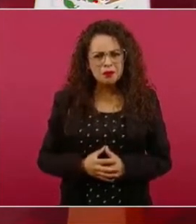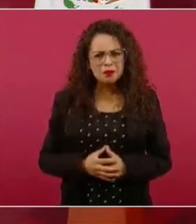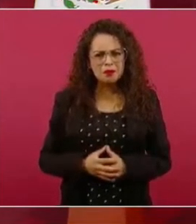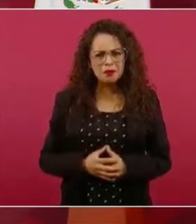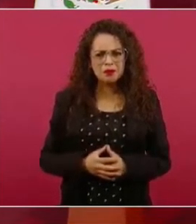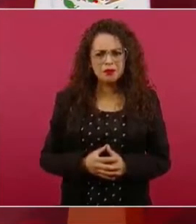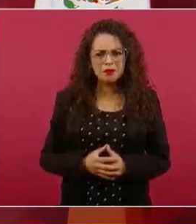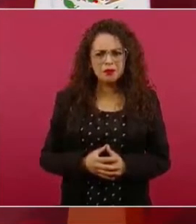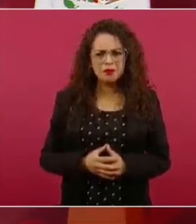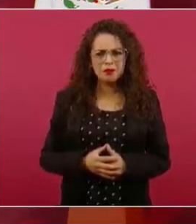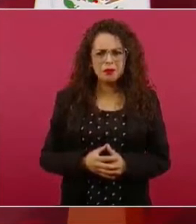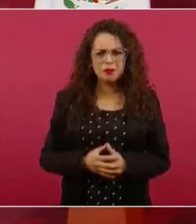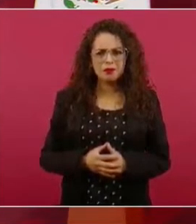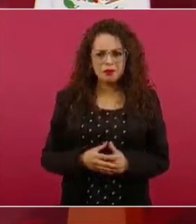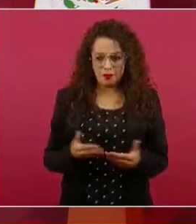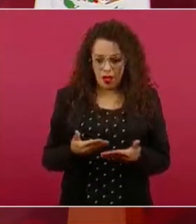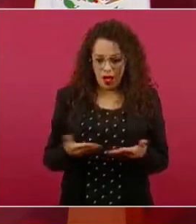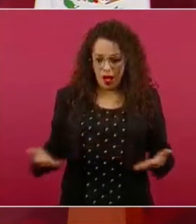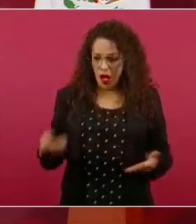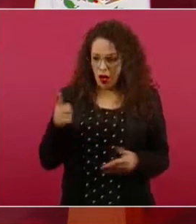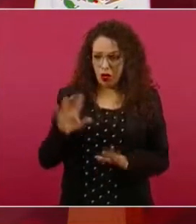lo que estamos ahora constatando?